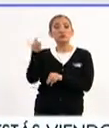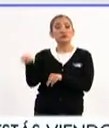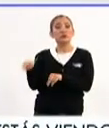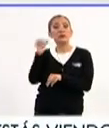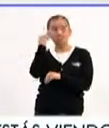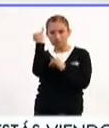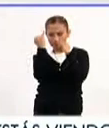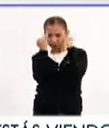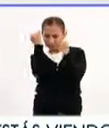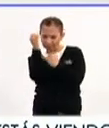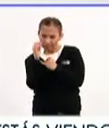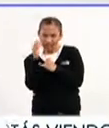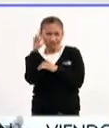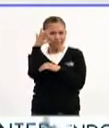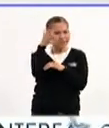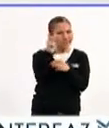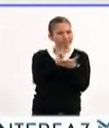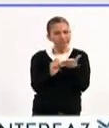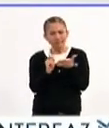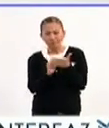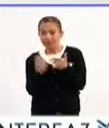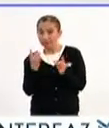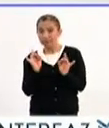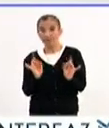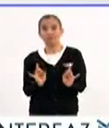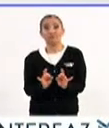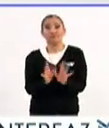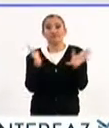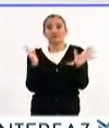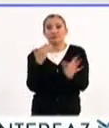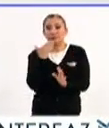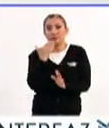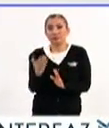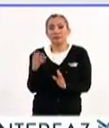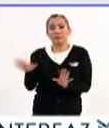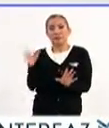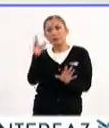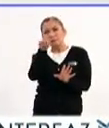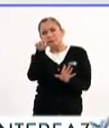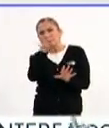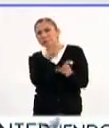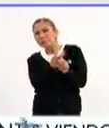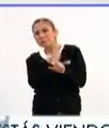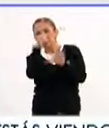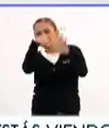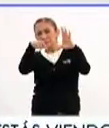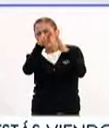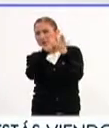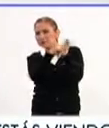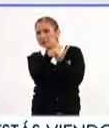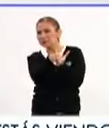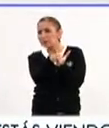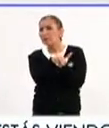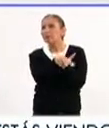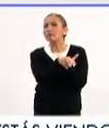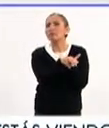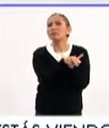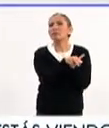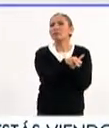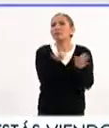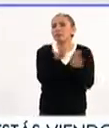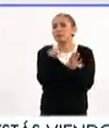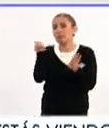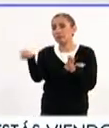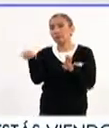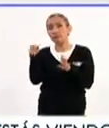hacer predicciones insospechadas del comportamiento de los agujeros negros, y con